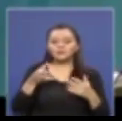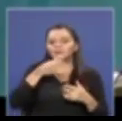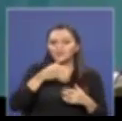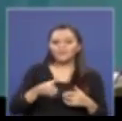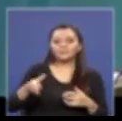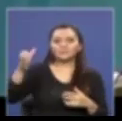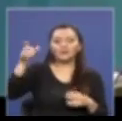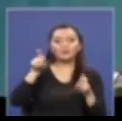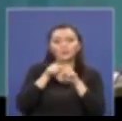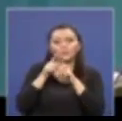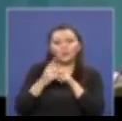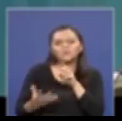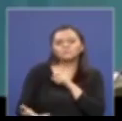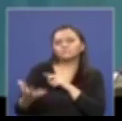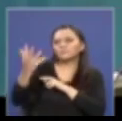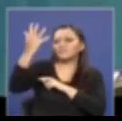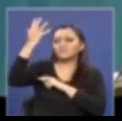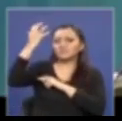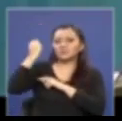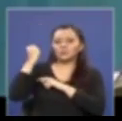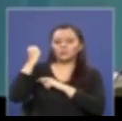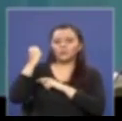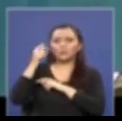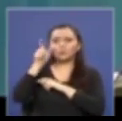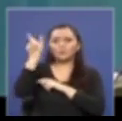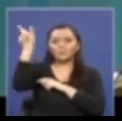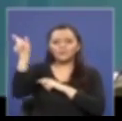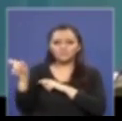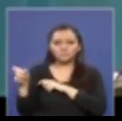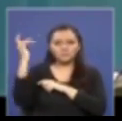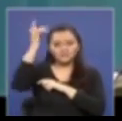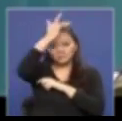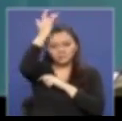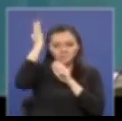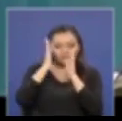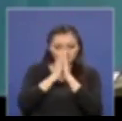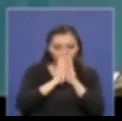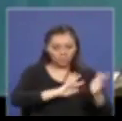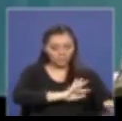cántico del primer manifiesto ecológico, escrito en el año